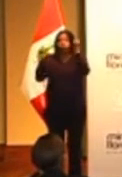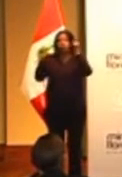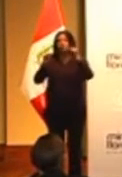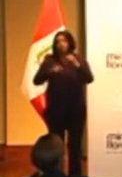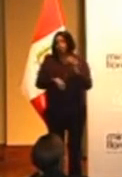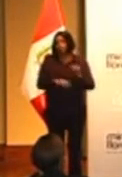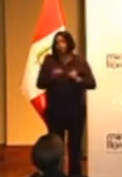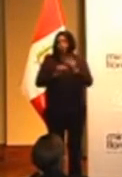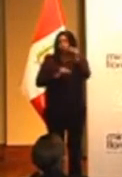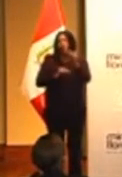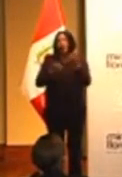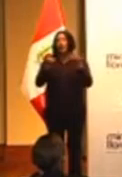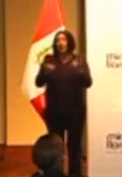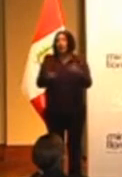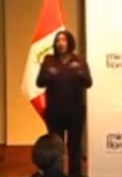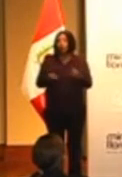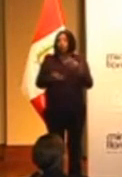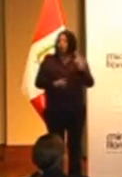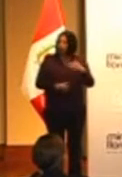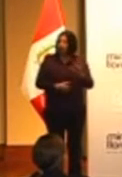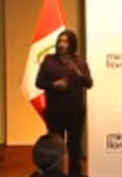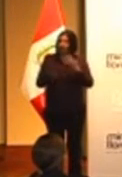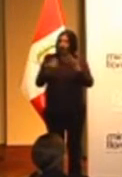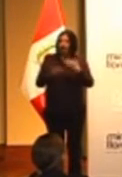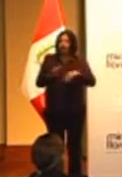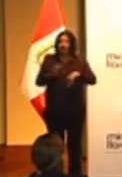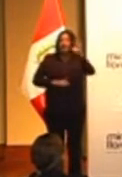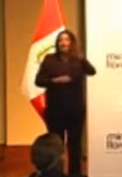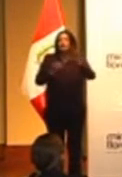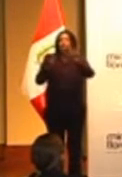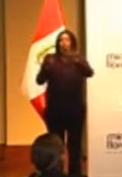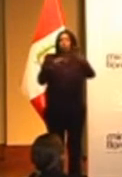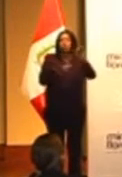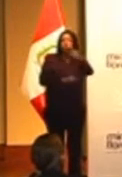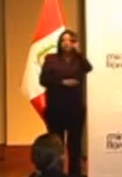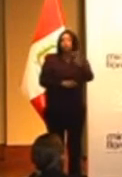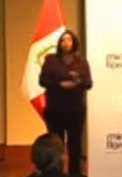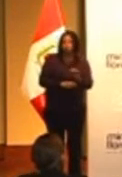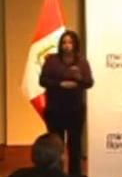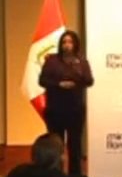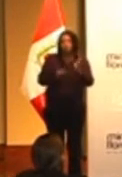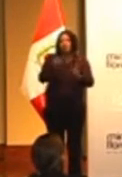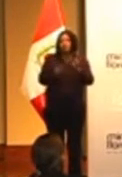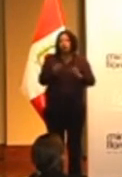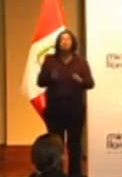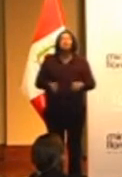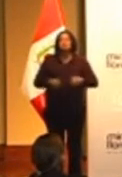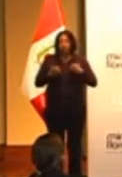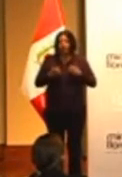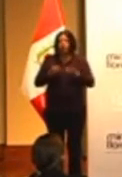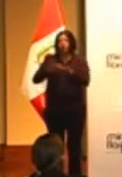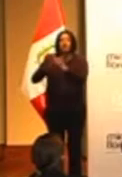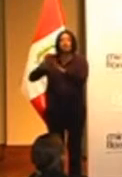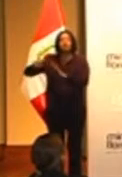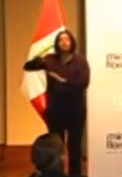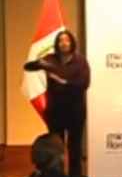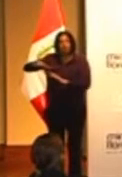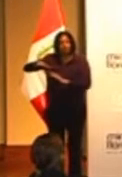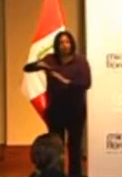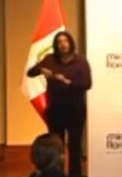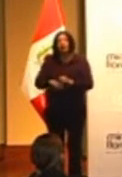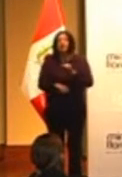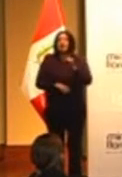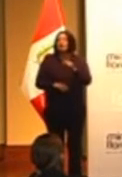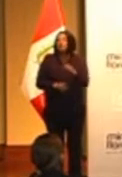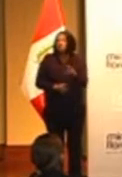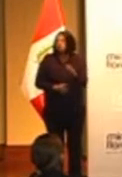rápidamente. Hoy en día ya se habla de más del 80% de la población viviendo en las ciudades. Y